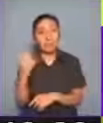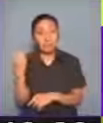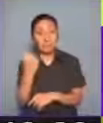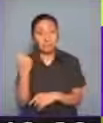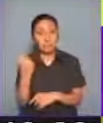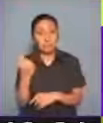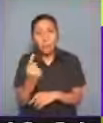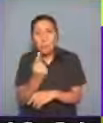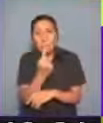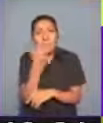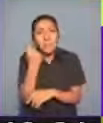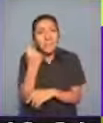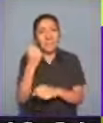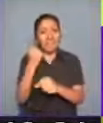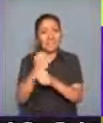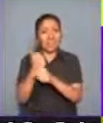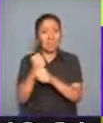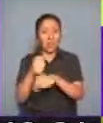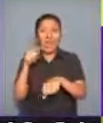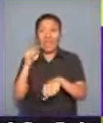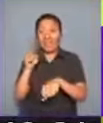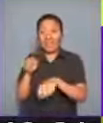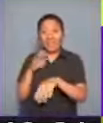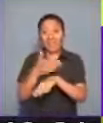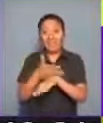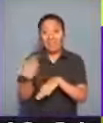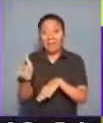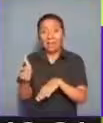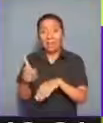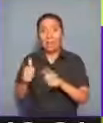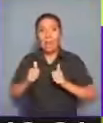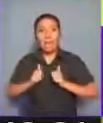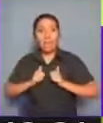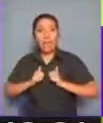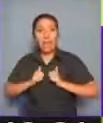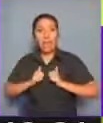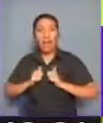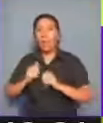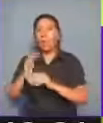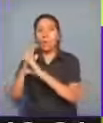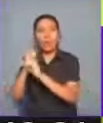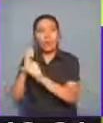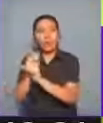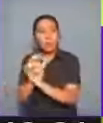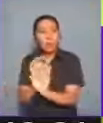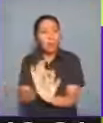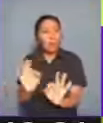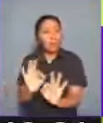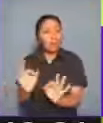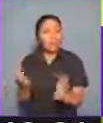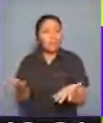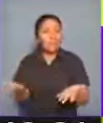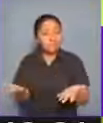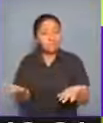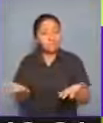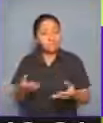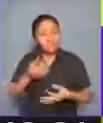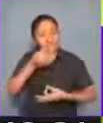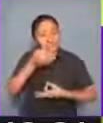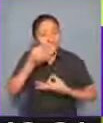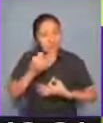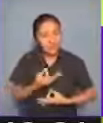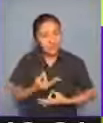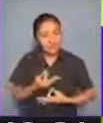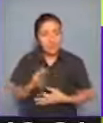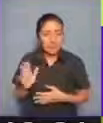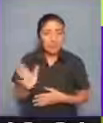día de trabajo Estaba llegando tarde Porque allá había pasado casi una hora de la espera no del colectivo la verdad que todos los usuarios esto